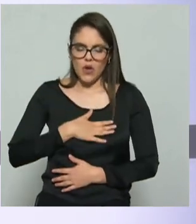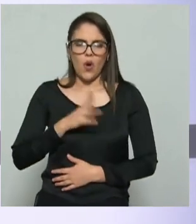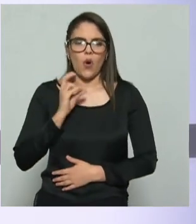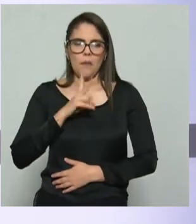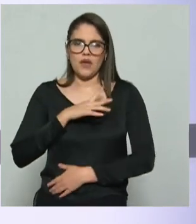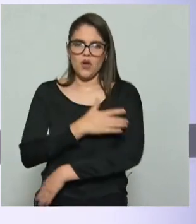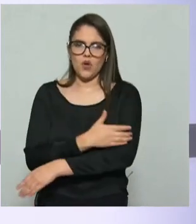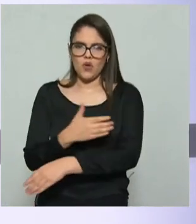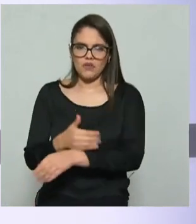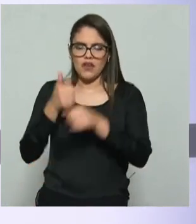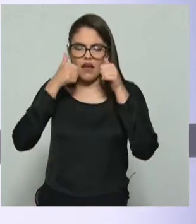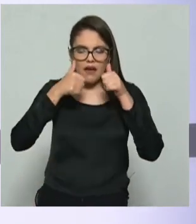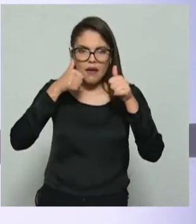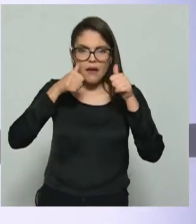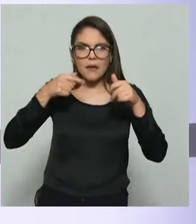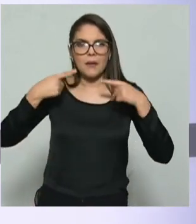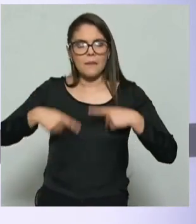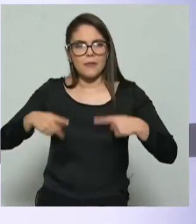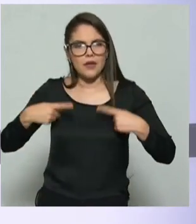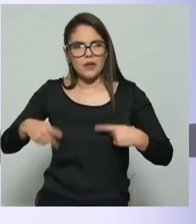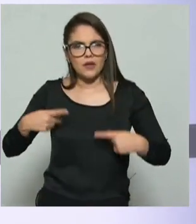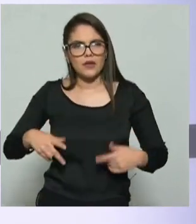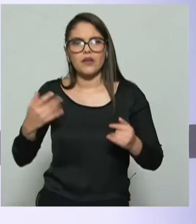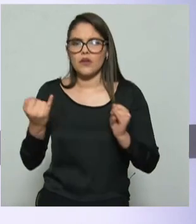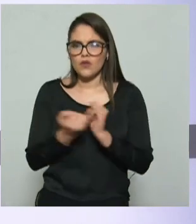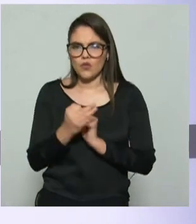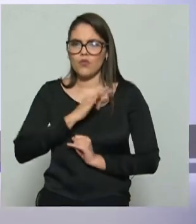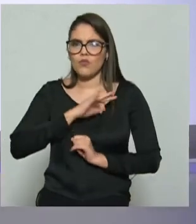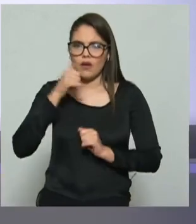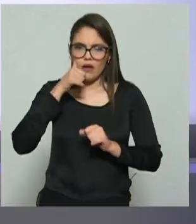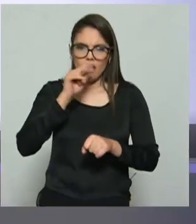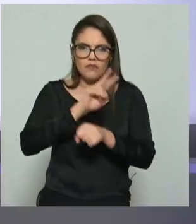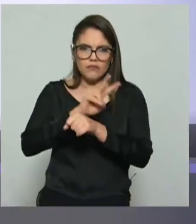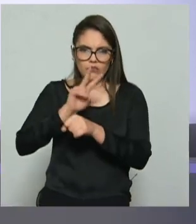impidiera que nosotros pudiéramos llegar a dirigir una facultad. O